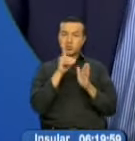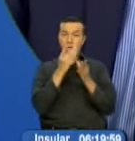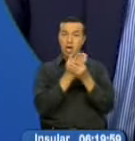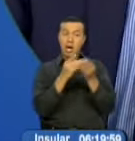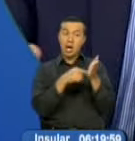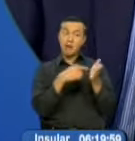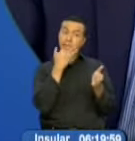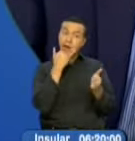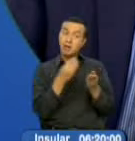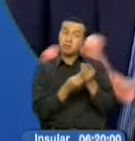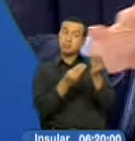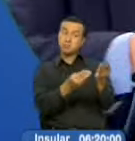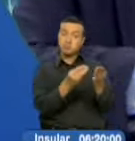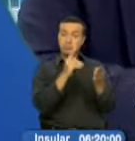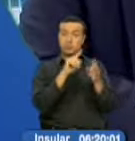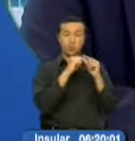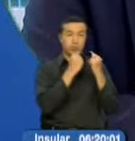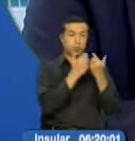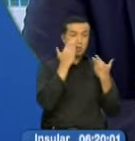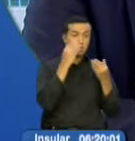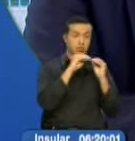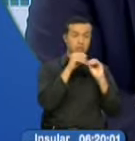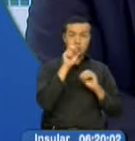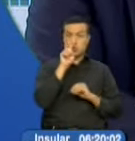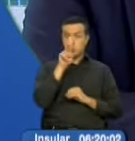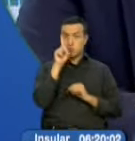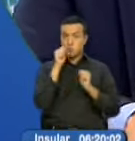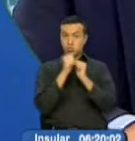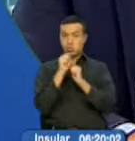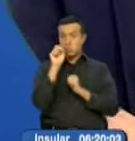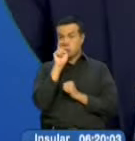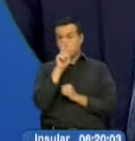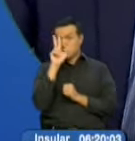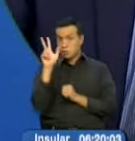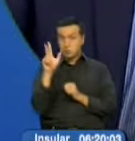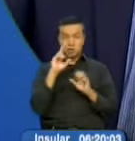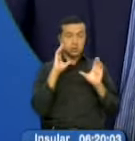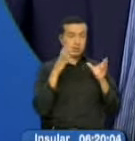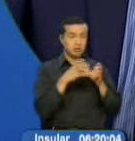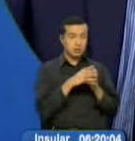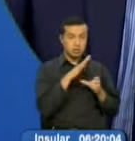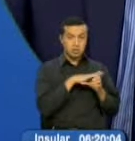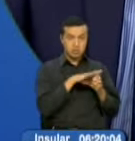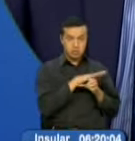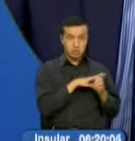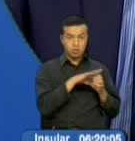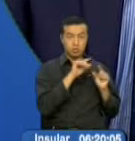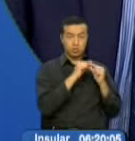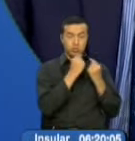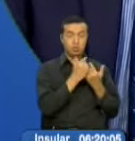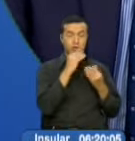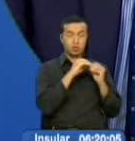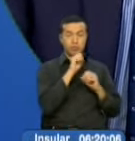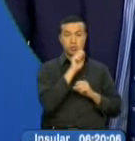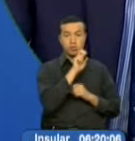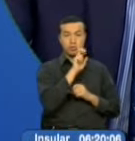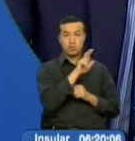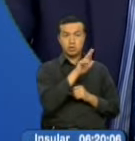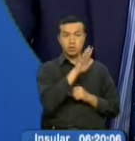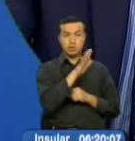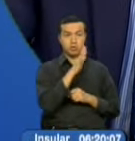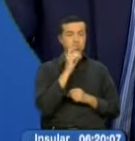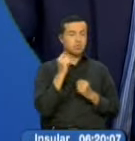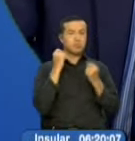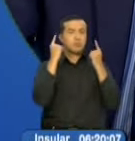aparentemente inconsistentes tanto del movimiento de la Alianza Creo Suma y del propio movimiento Alianza País, pero resulta que